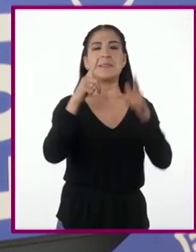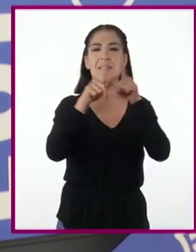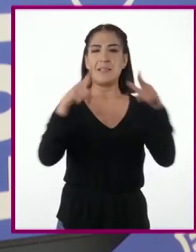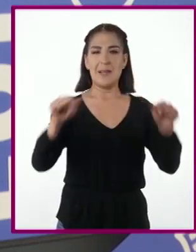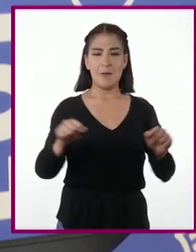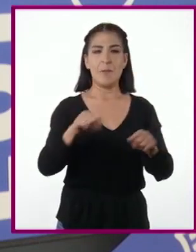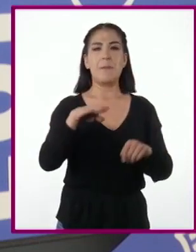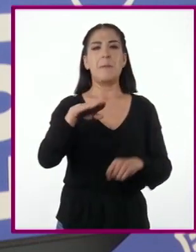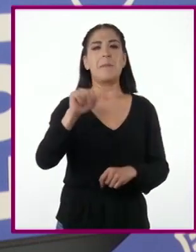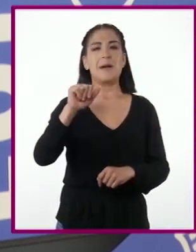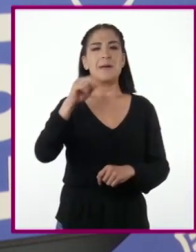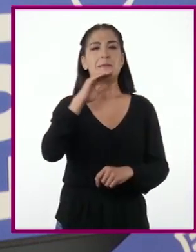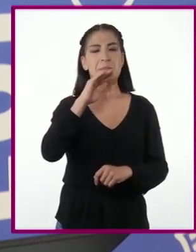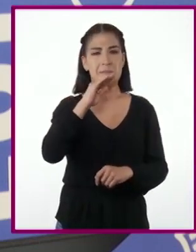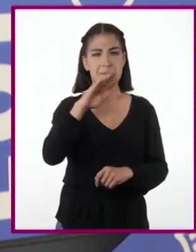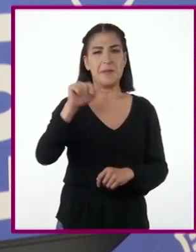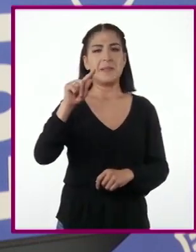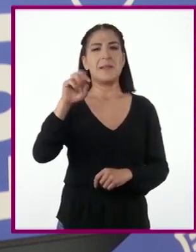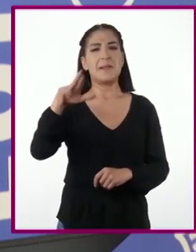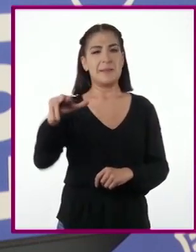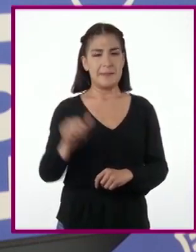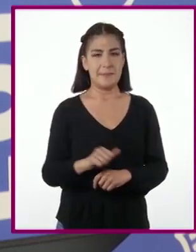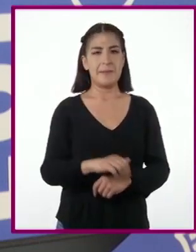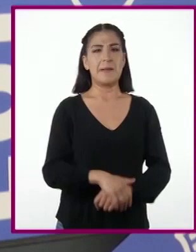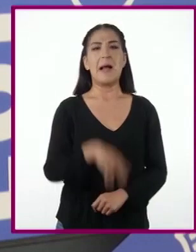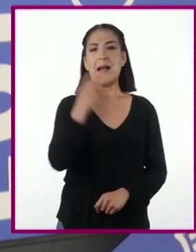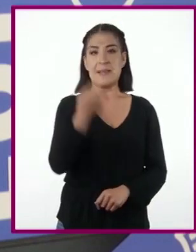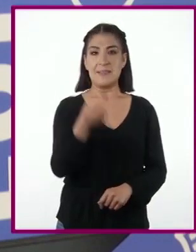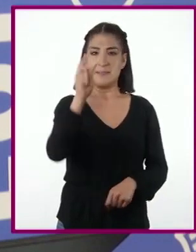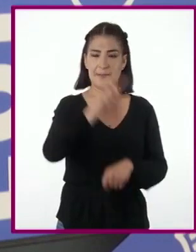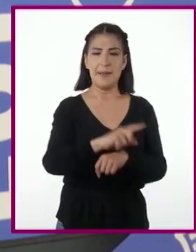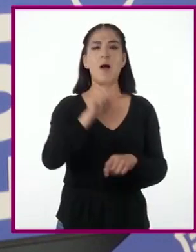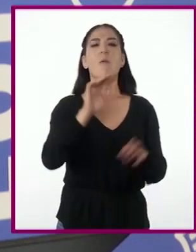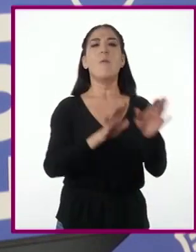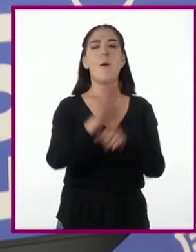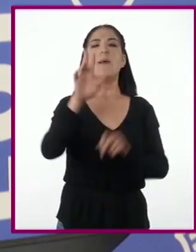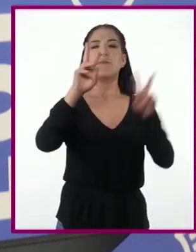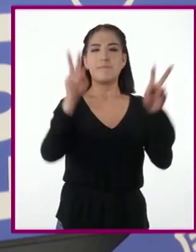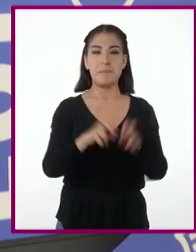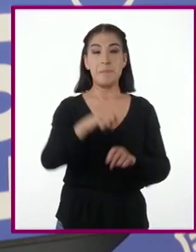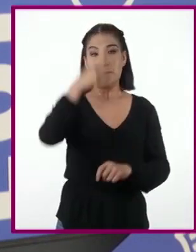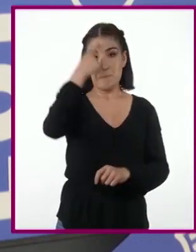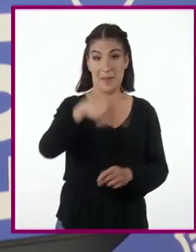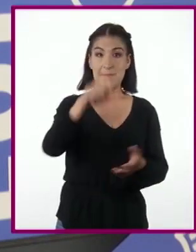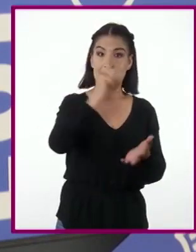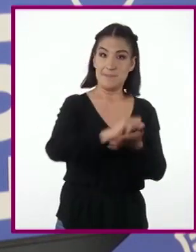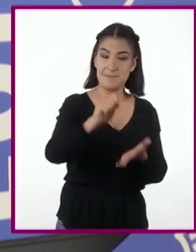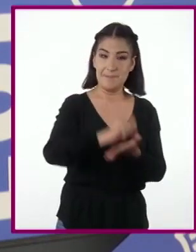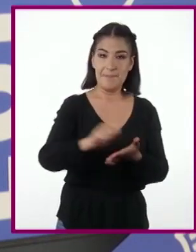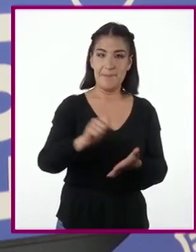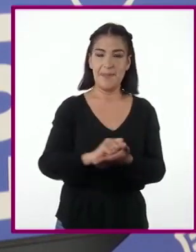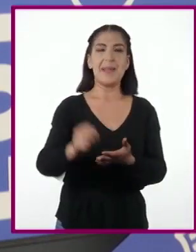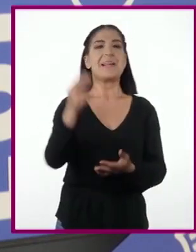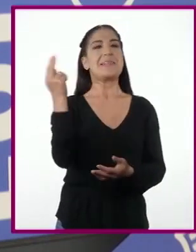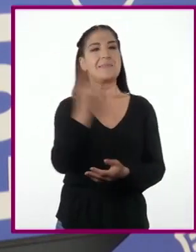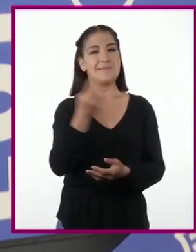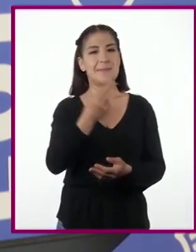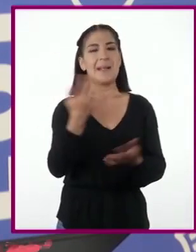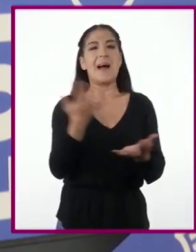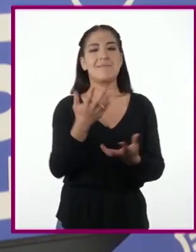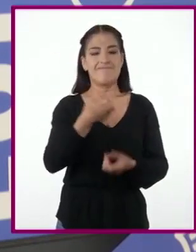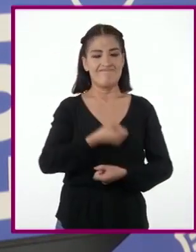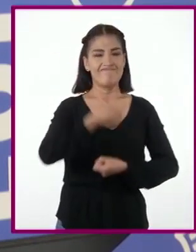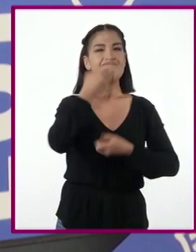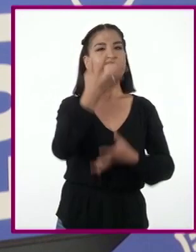materna. En esta ocasión, el tema que abordaremos es: para escribir hay que tener algo